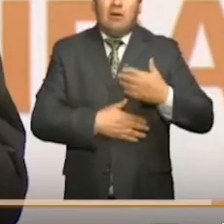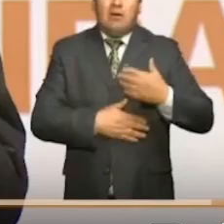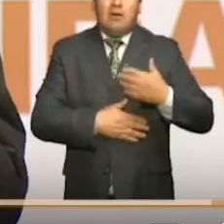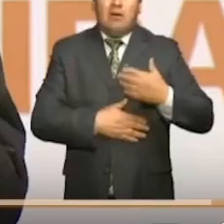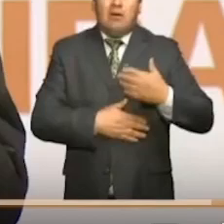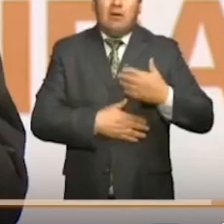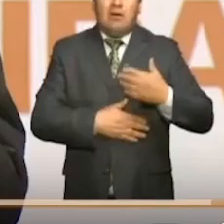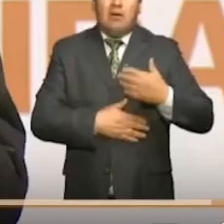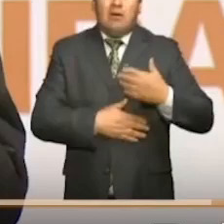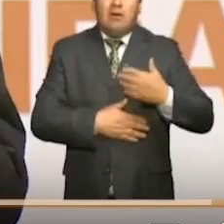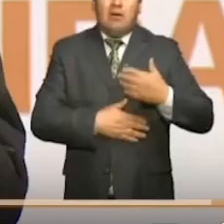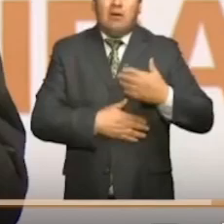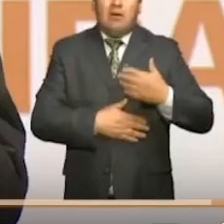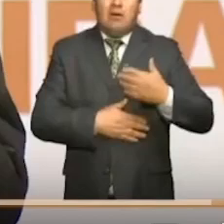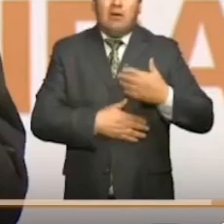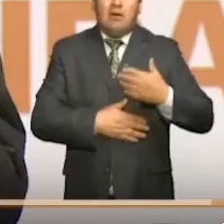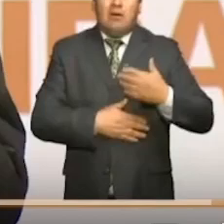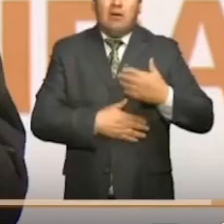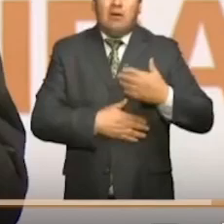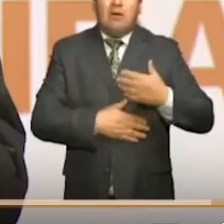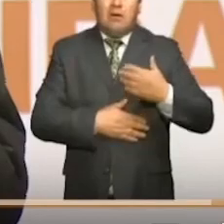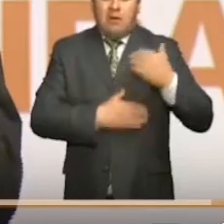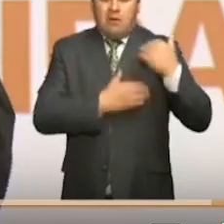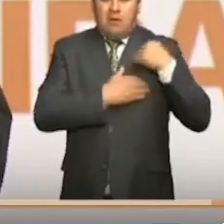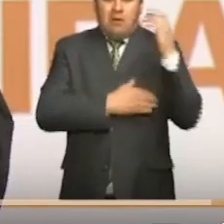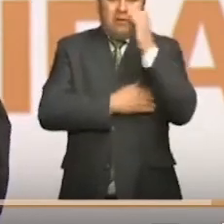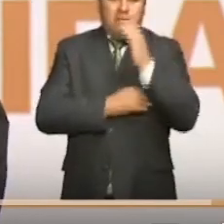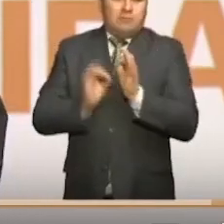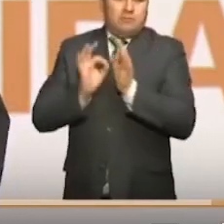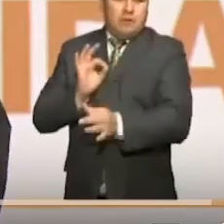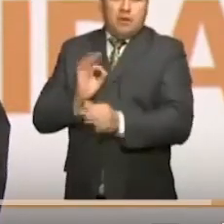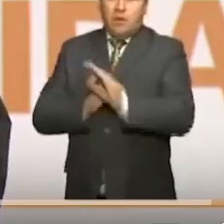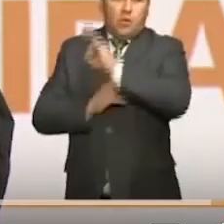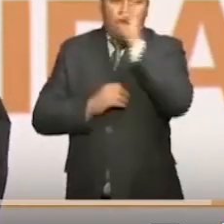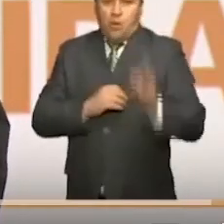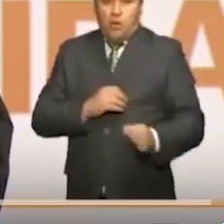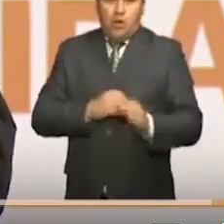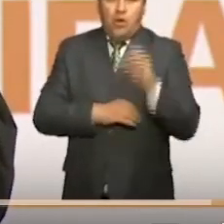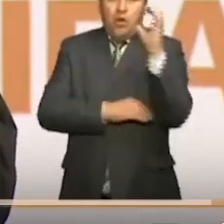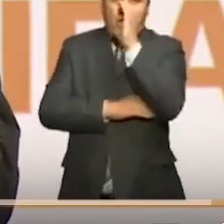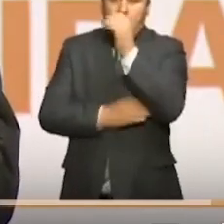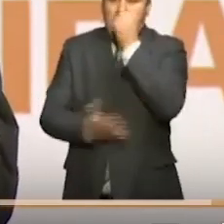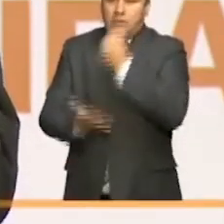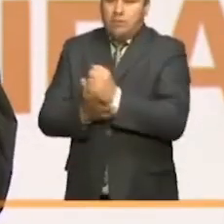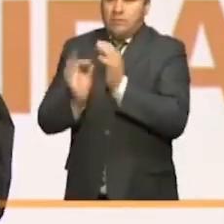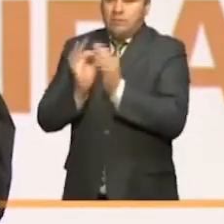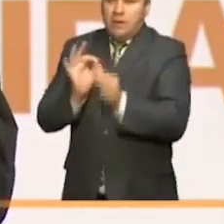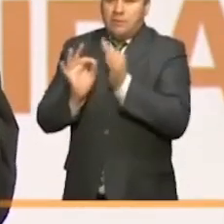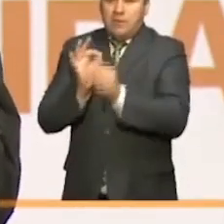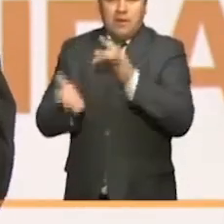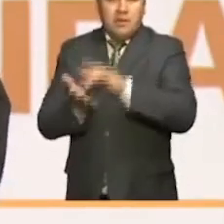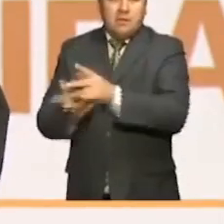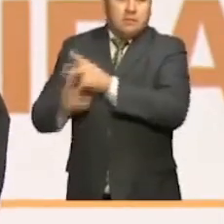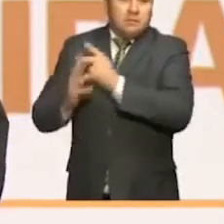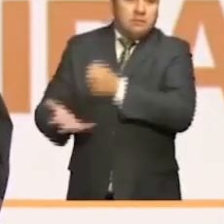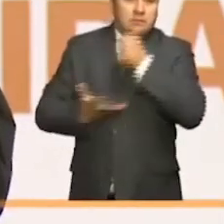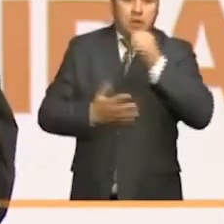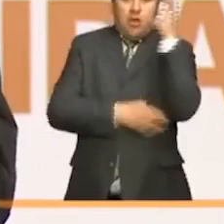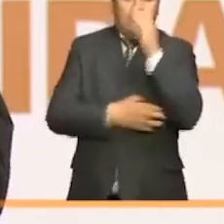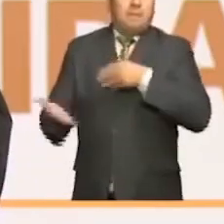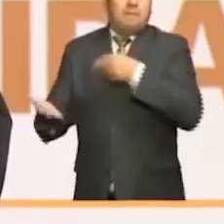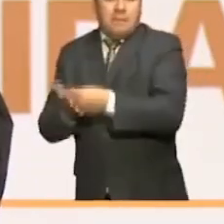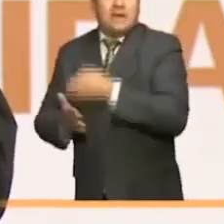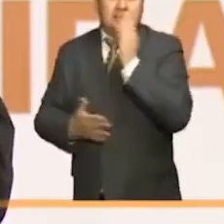pensiones así por toda la cara guau la nación nunca ha dejado de pagar sus obligaciones y por eso las entidades territoriales